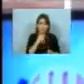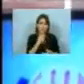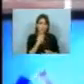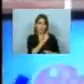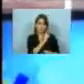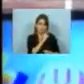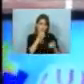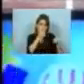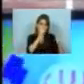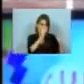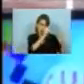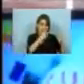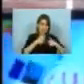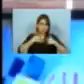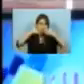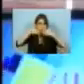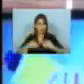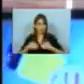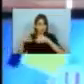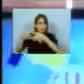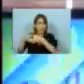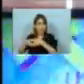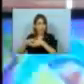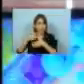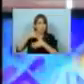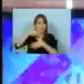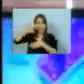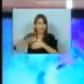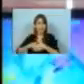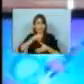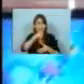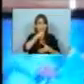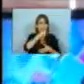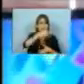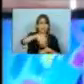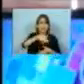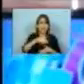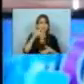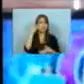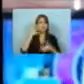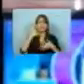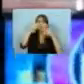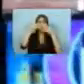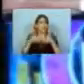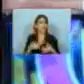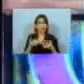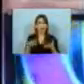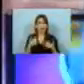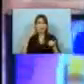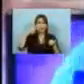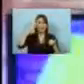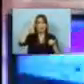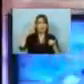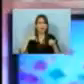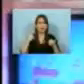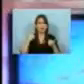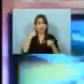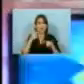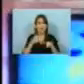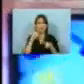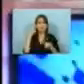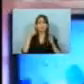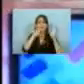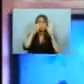hicimos. Entonces, soy correcta, tengo una producción educada y tengo cronistas en la calle súper educados. Paula, que fue, hizo una guardia de